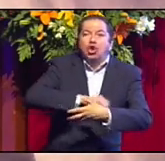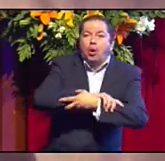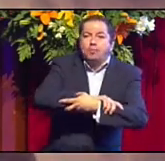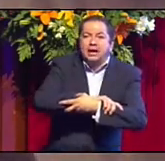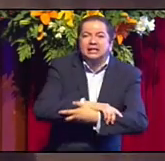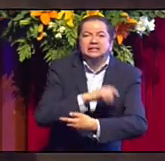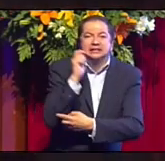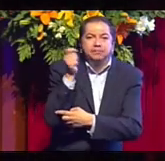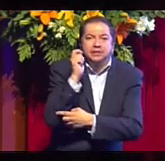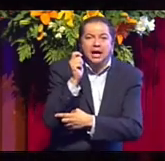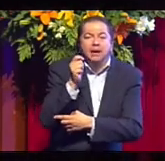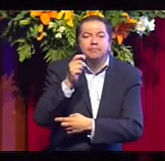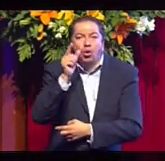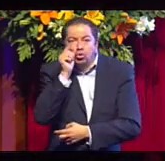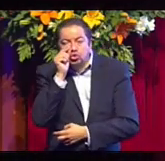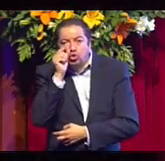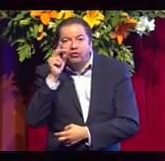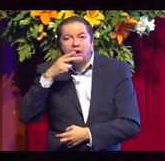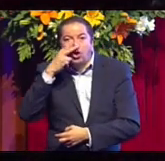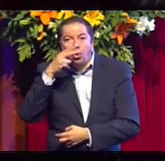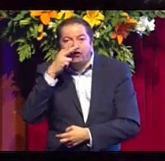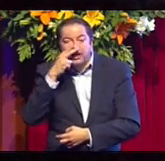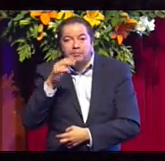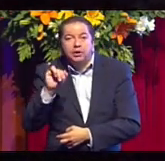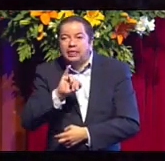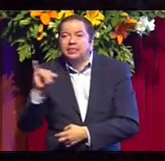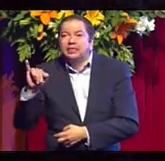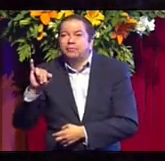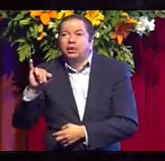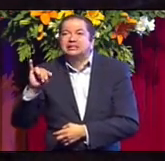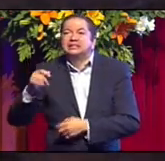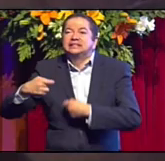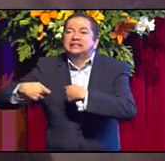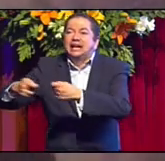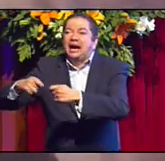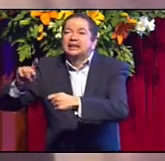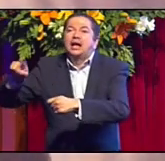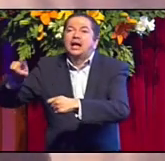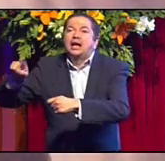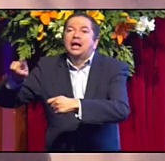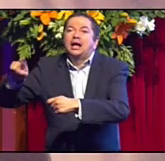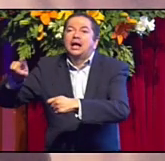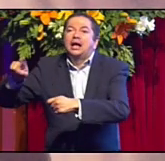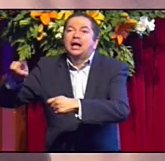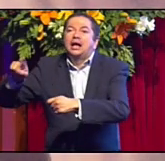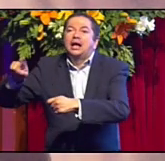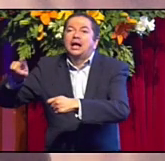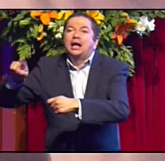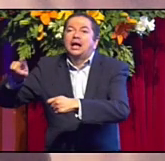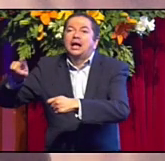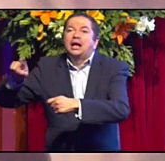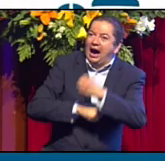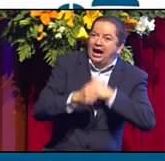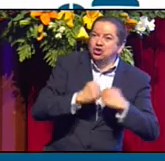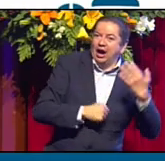noviembre, convenios, y que estos dineros se gastan el próximo año, pero con cargo al año